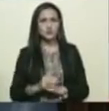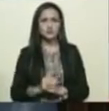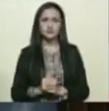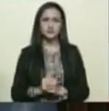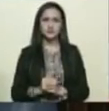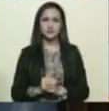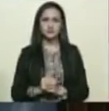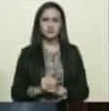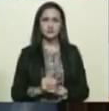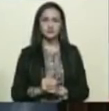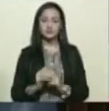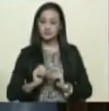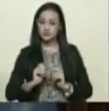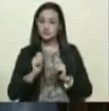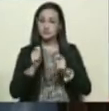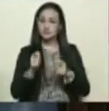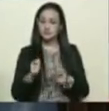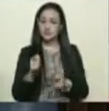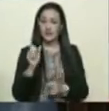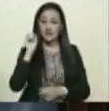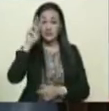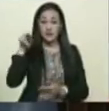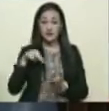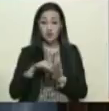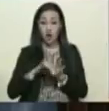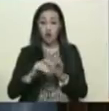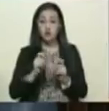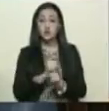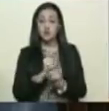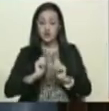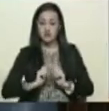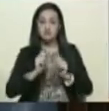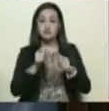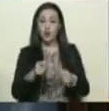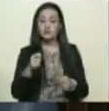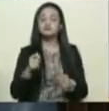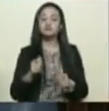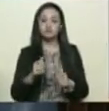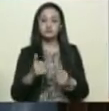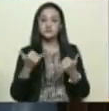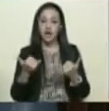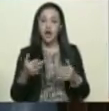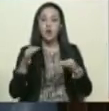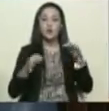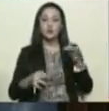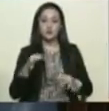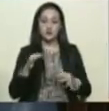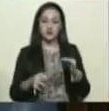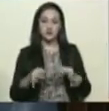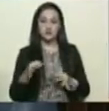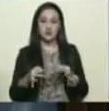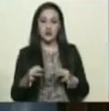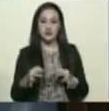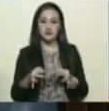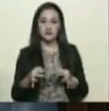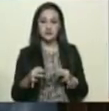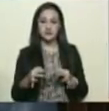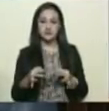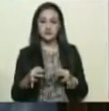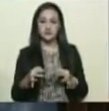nuestra designación por falta de servicio nacional constituyente se concreta para hacer justicia para actuar de manera imparcial